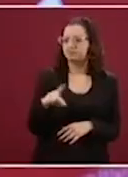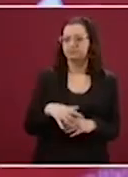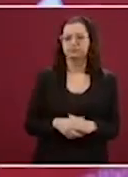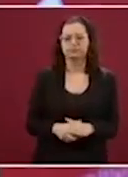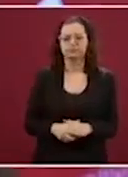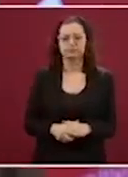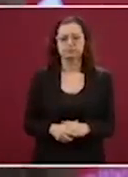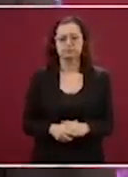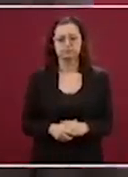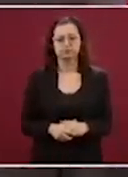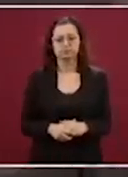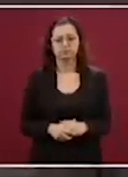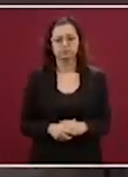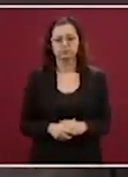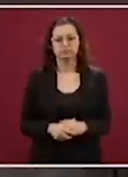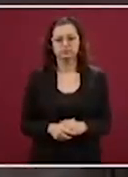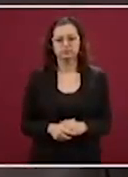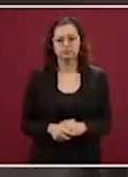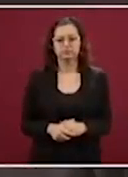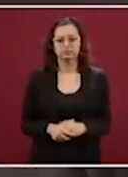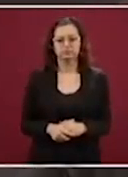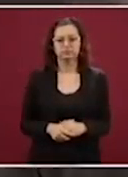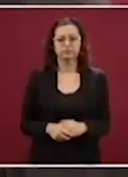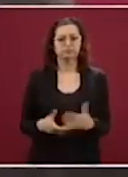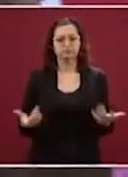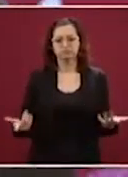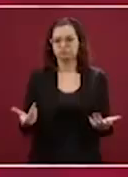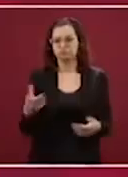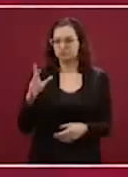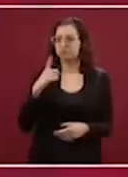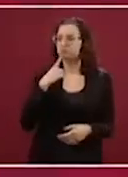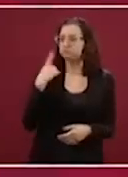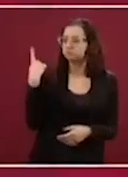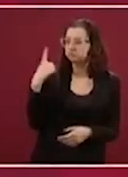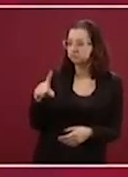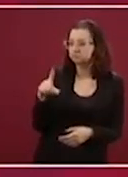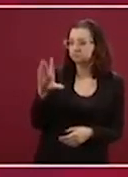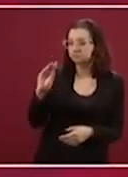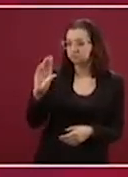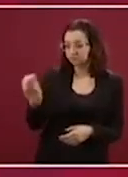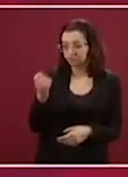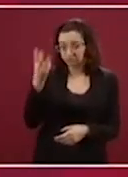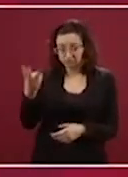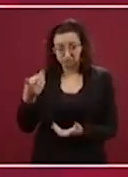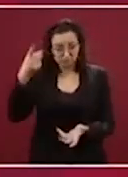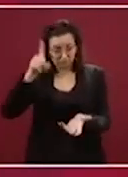Y no tenían razón de ser.